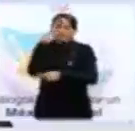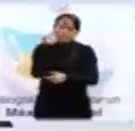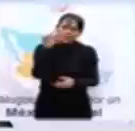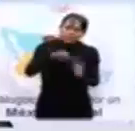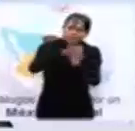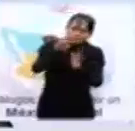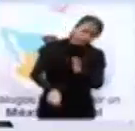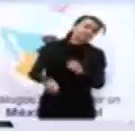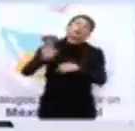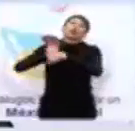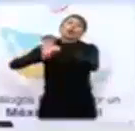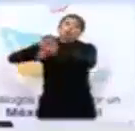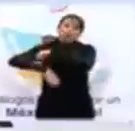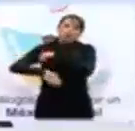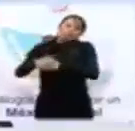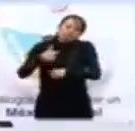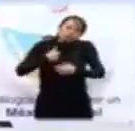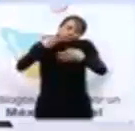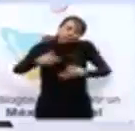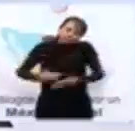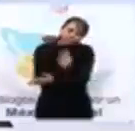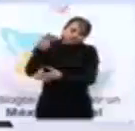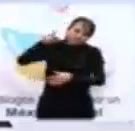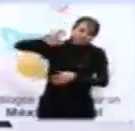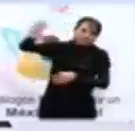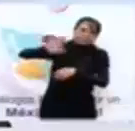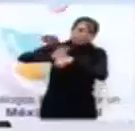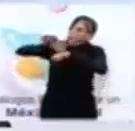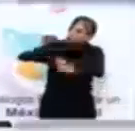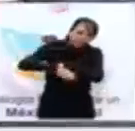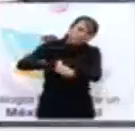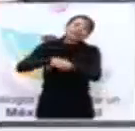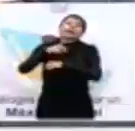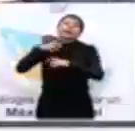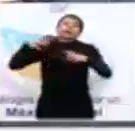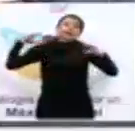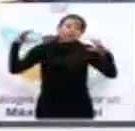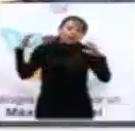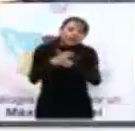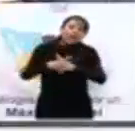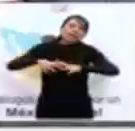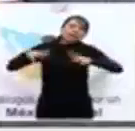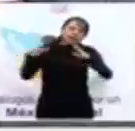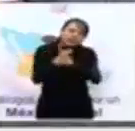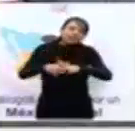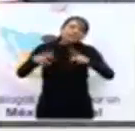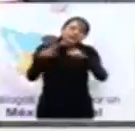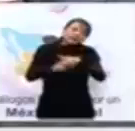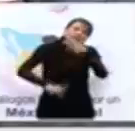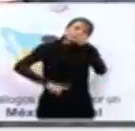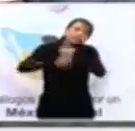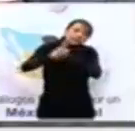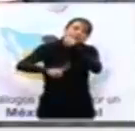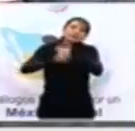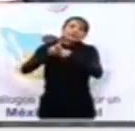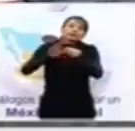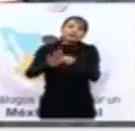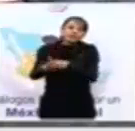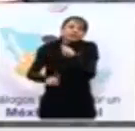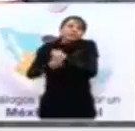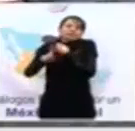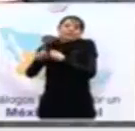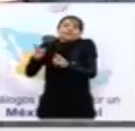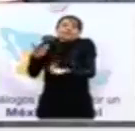yo soy colombiano, la guerra colombiana es una guerra territorial rural. La guerra centroamericana fue una guerra